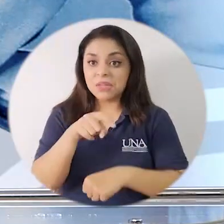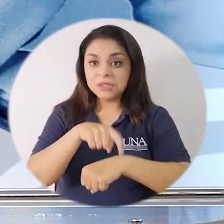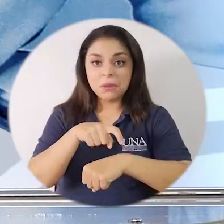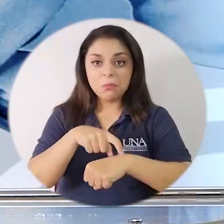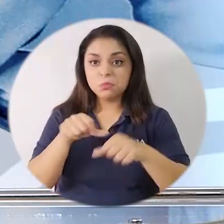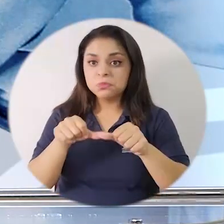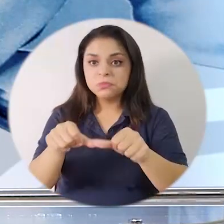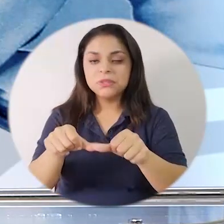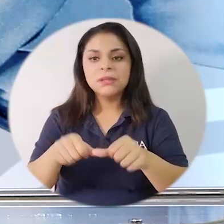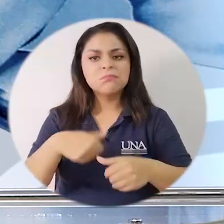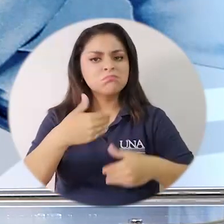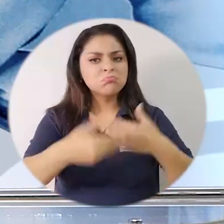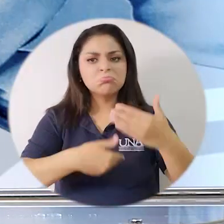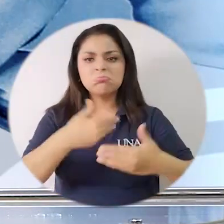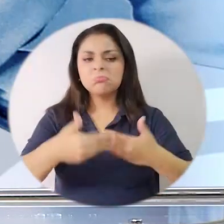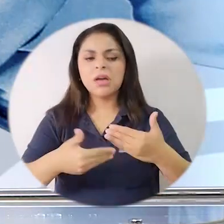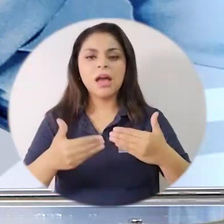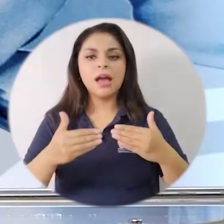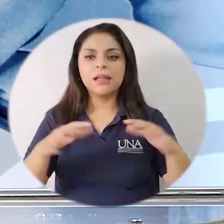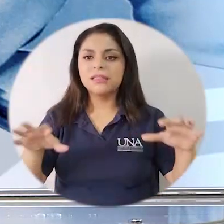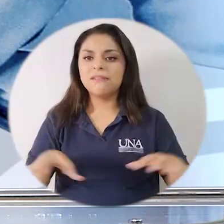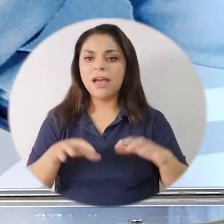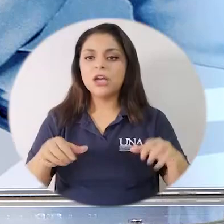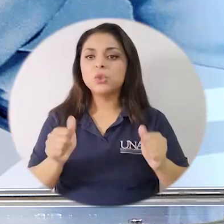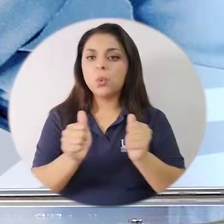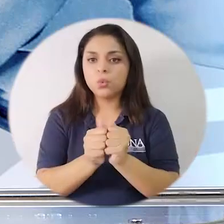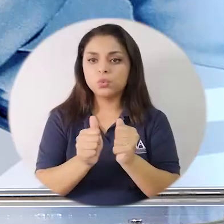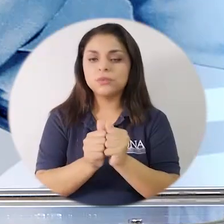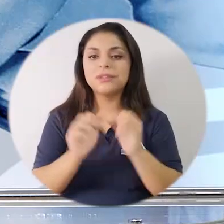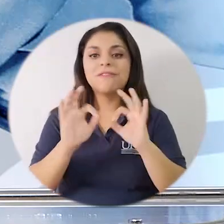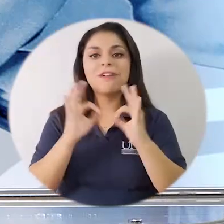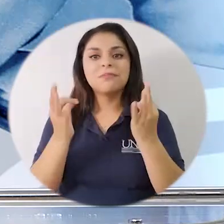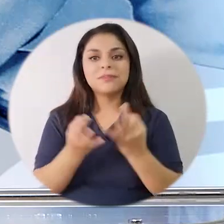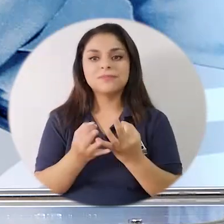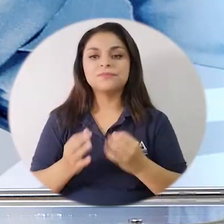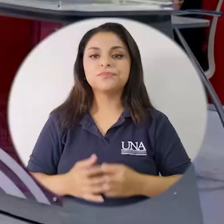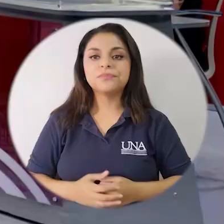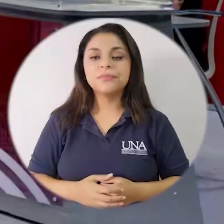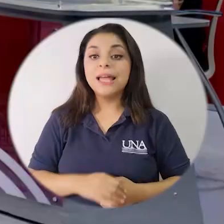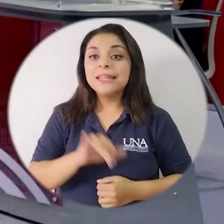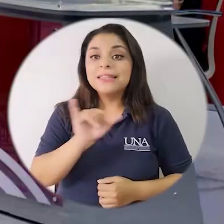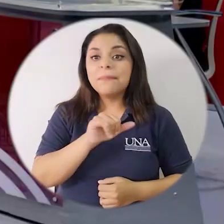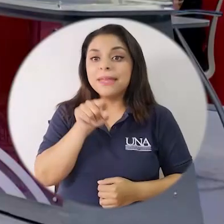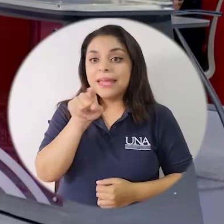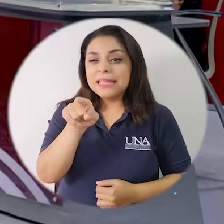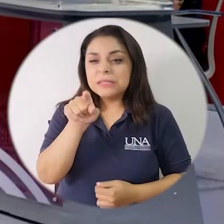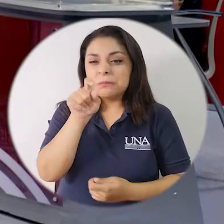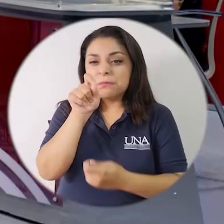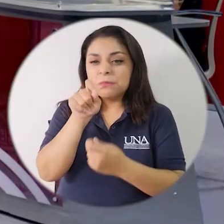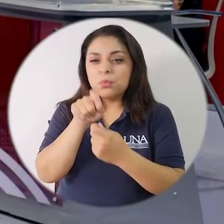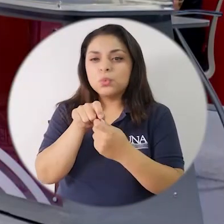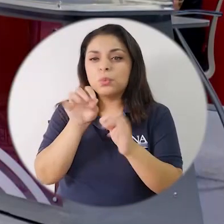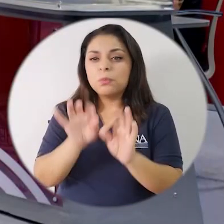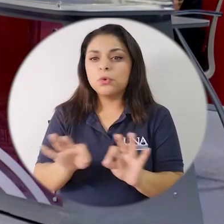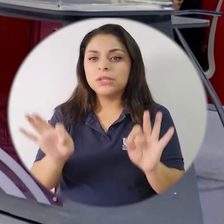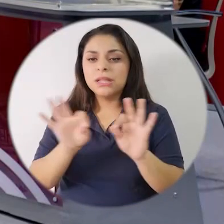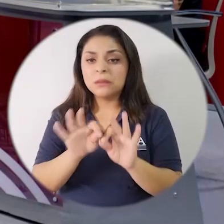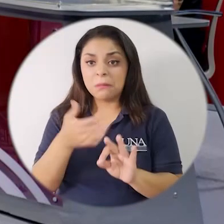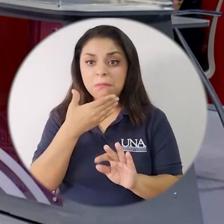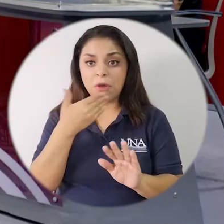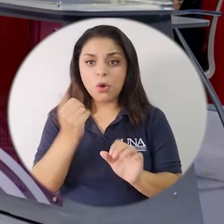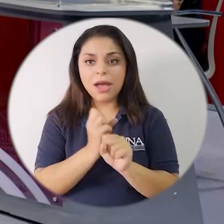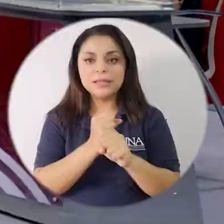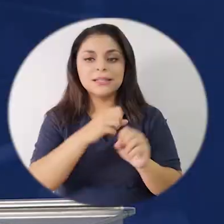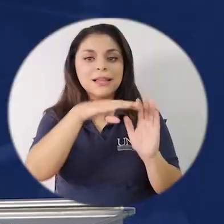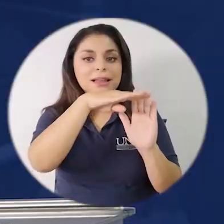y si tenemos más tiempo, seguir desarrollando actividades juntas en familia. Ese último punto es bien importante, hacer como una lista y